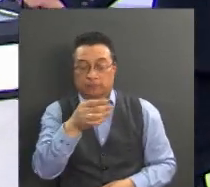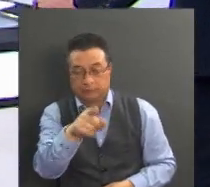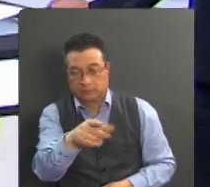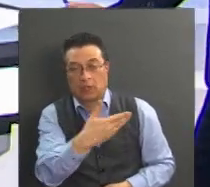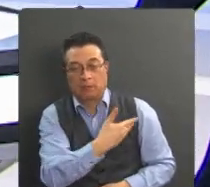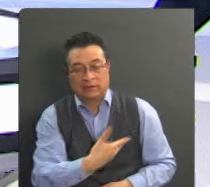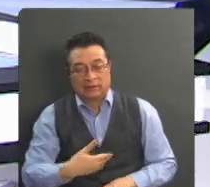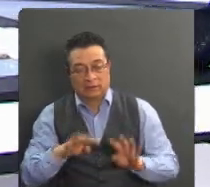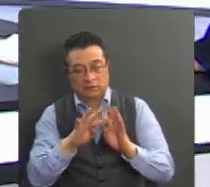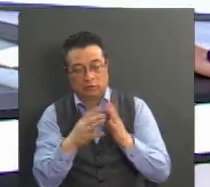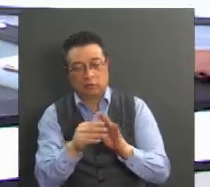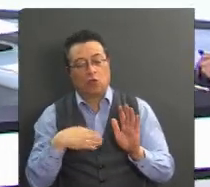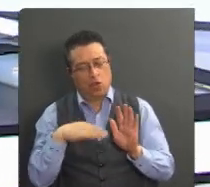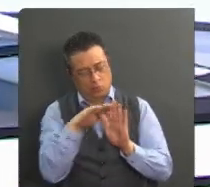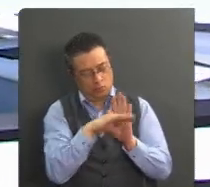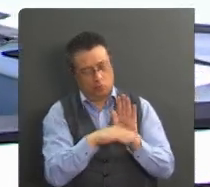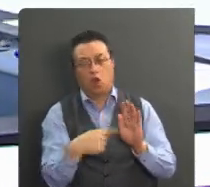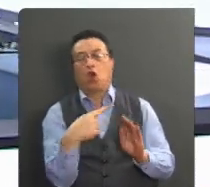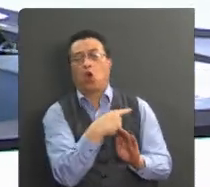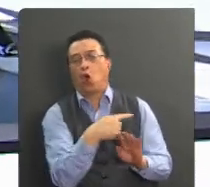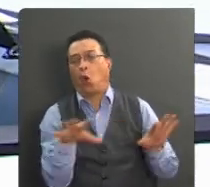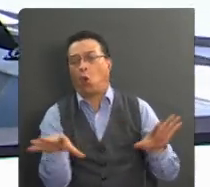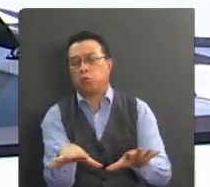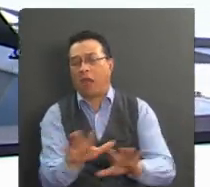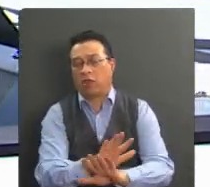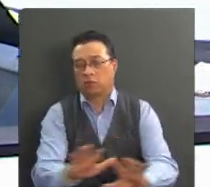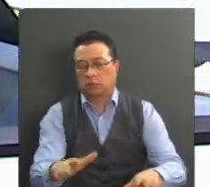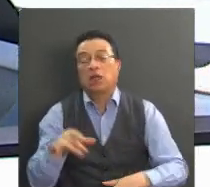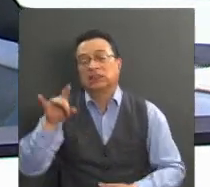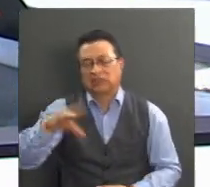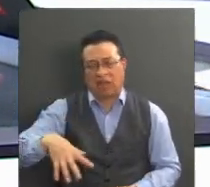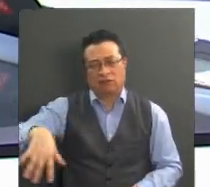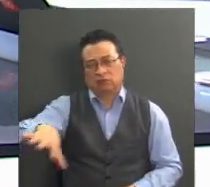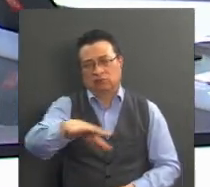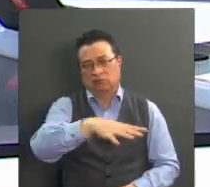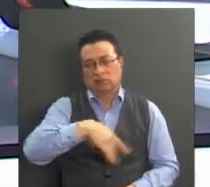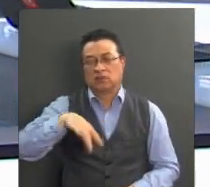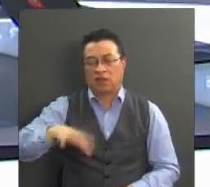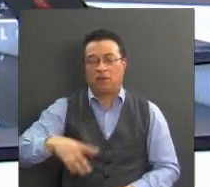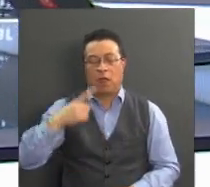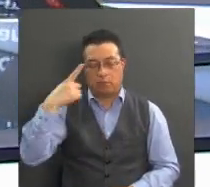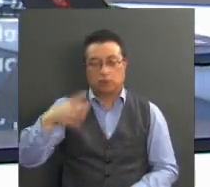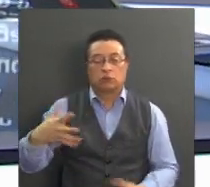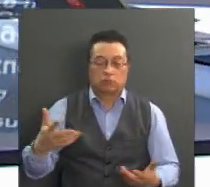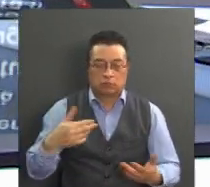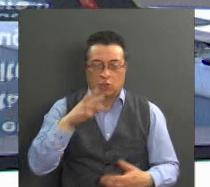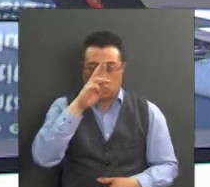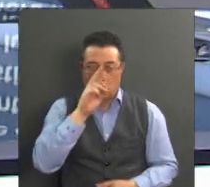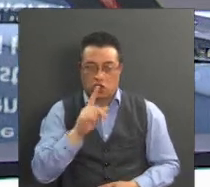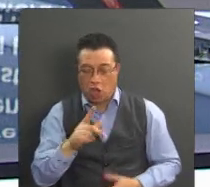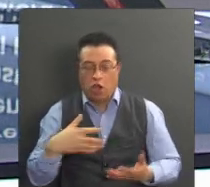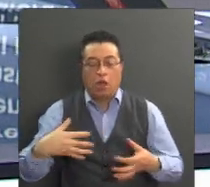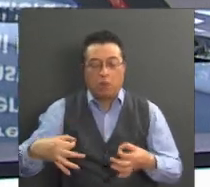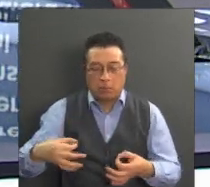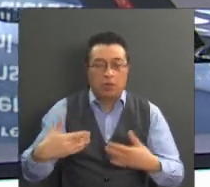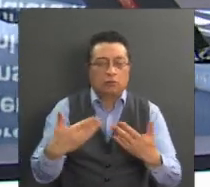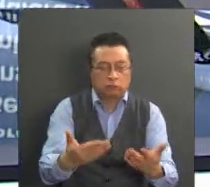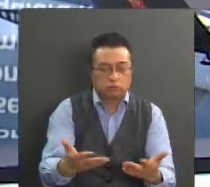comunicarle que por agenda no puede ir. Eso ya se sabía como de antes. Se sabía, sí, pero se sabíamos que por el papel, por ahí podría haber habido quizás algún tipo de